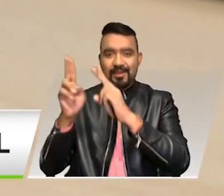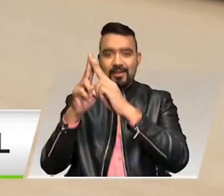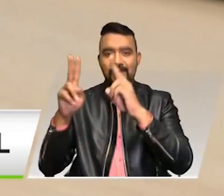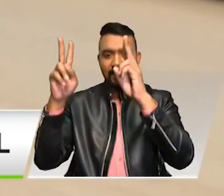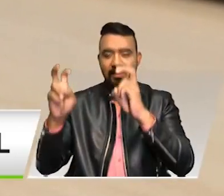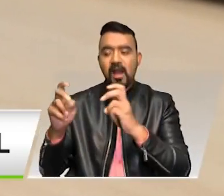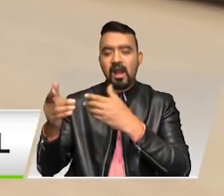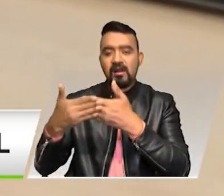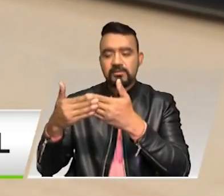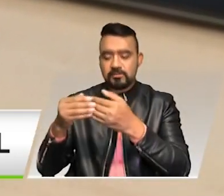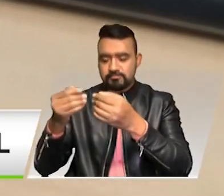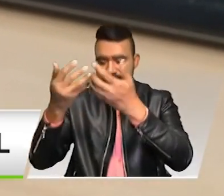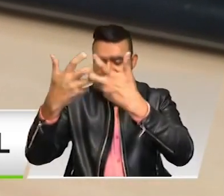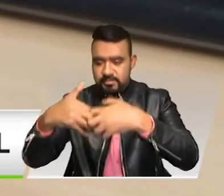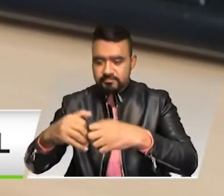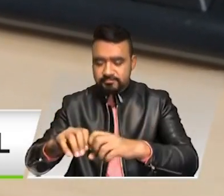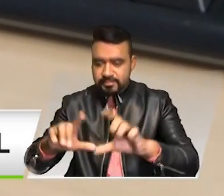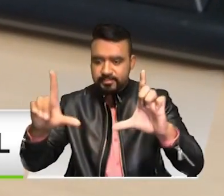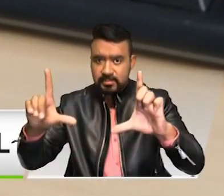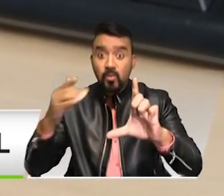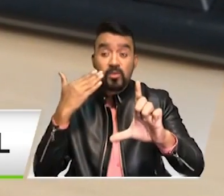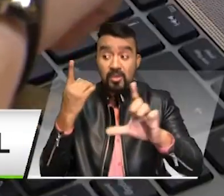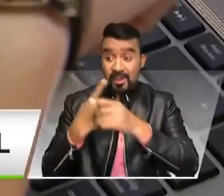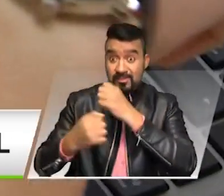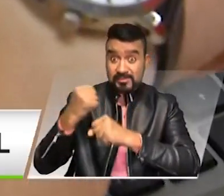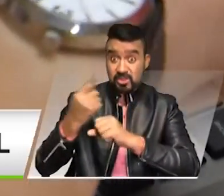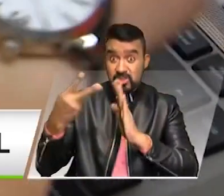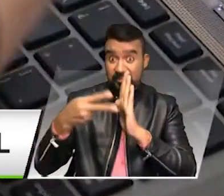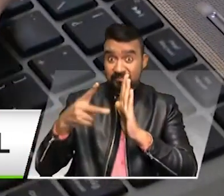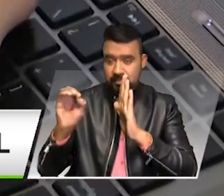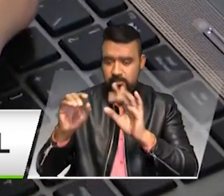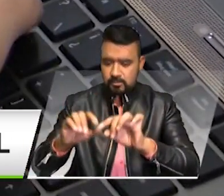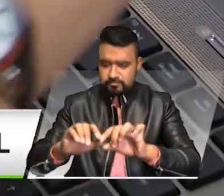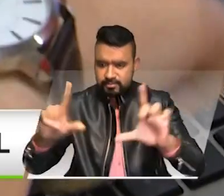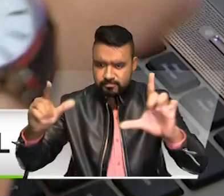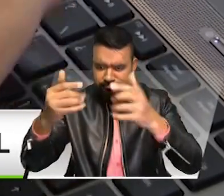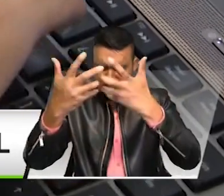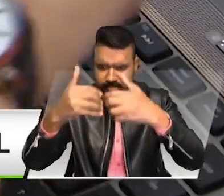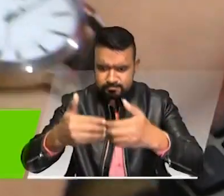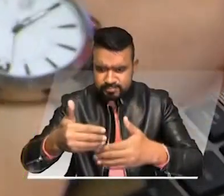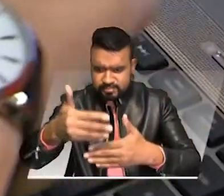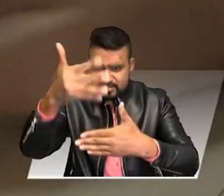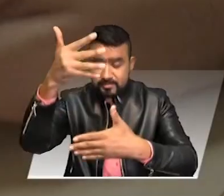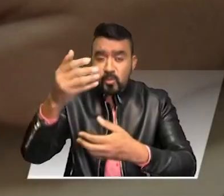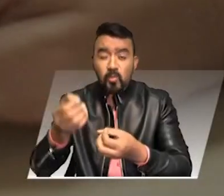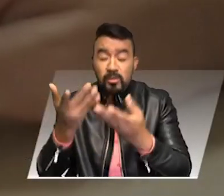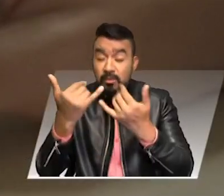que en 2020 las ventas de productos y servicios a través de canales digitales creció en Colombia